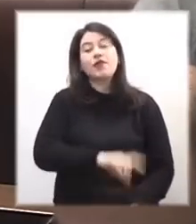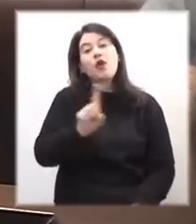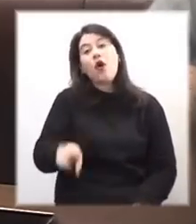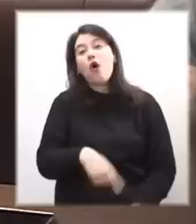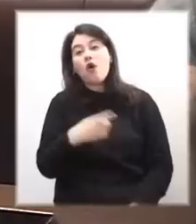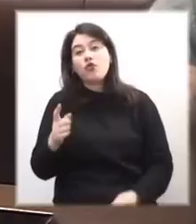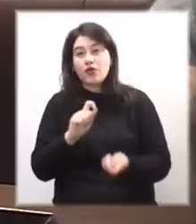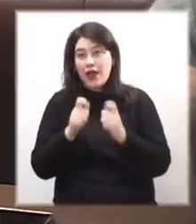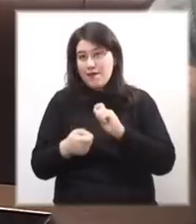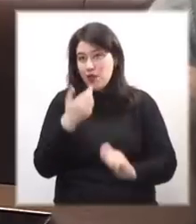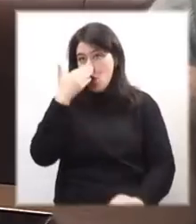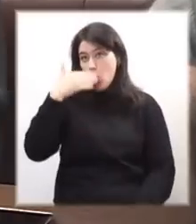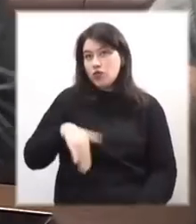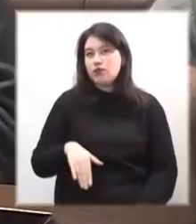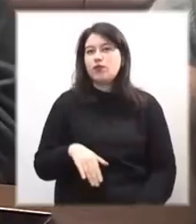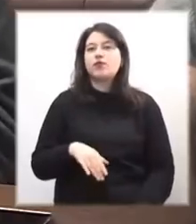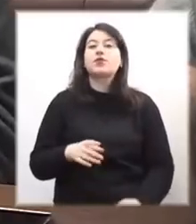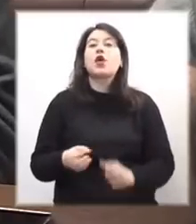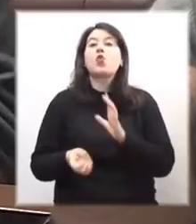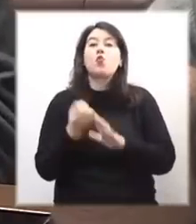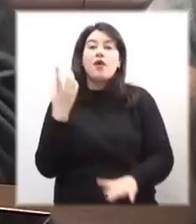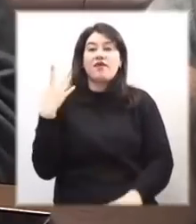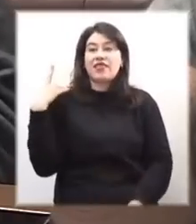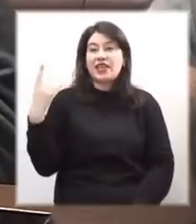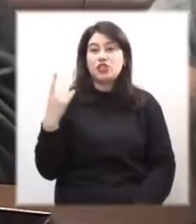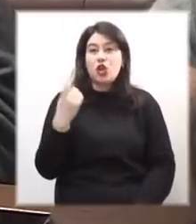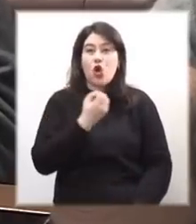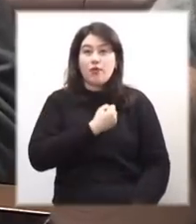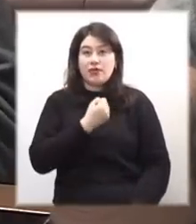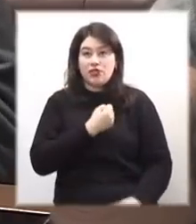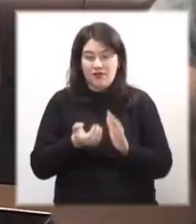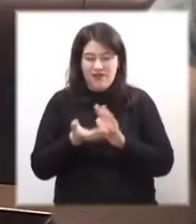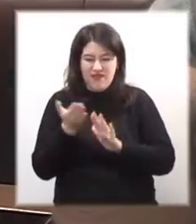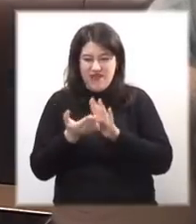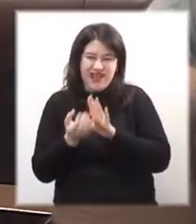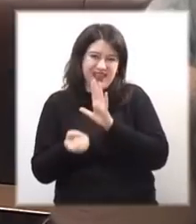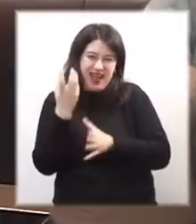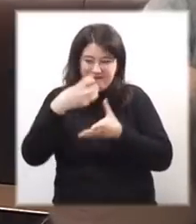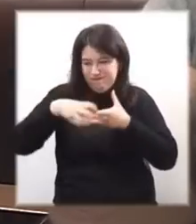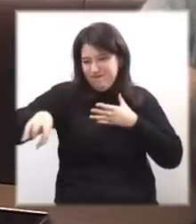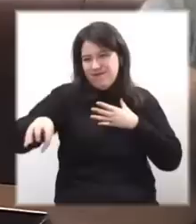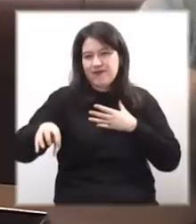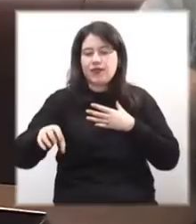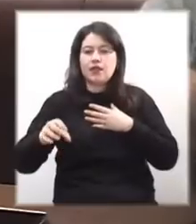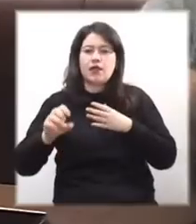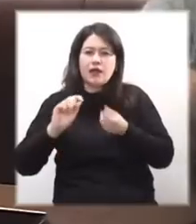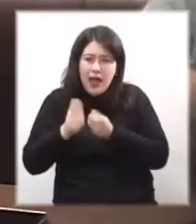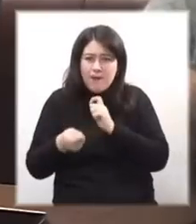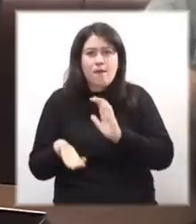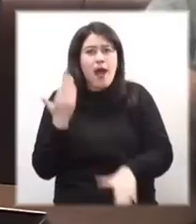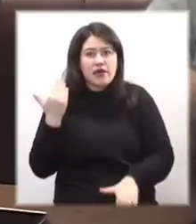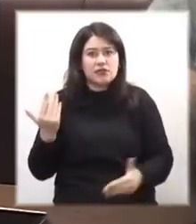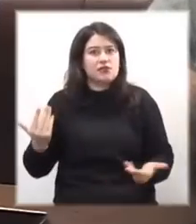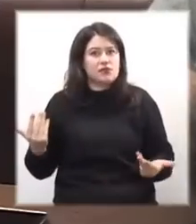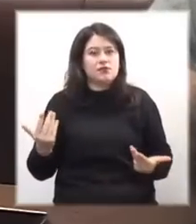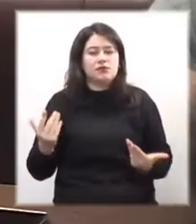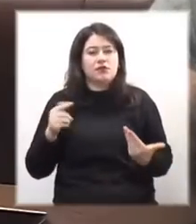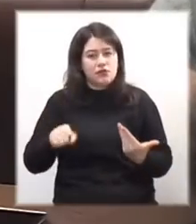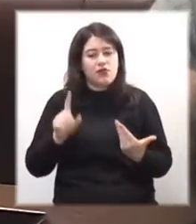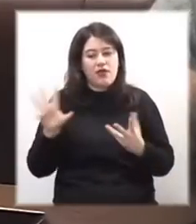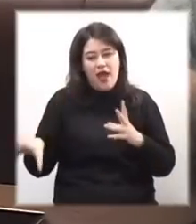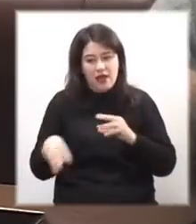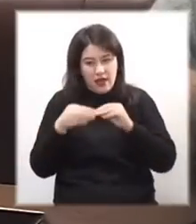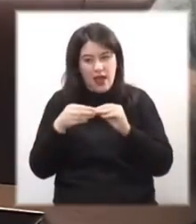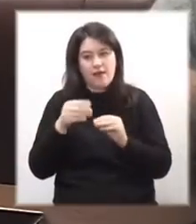Otro cambio, el último, con la nueva dirección de homicidios que se va a crear. Se vienen más cambios, porque a eso va a